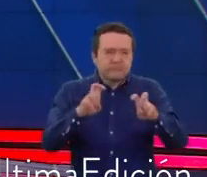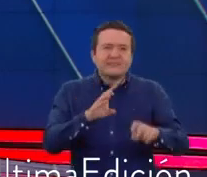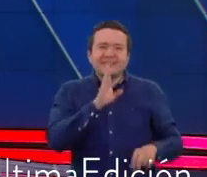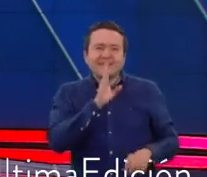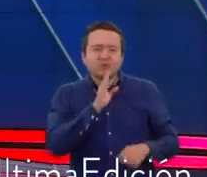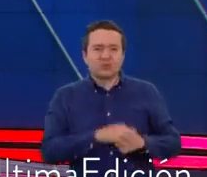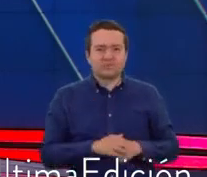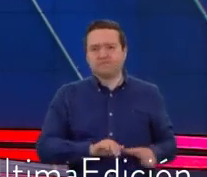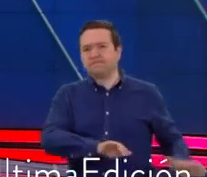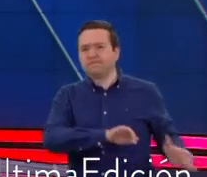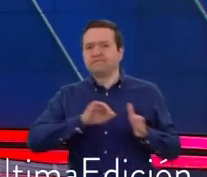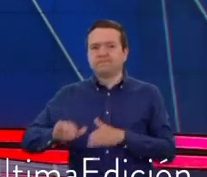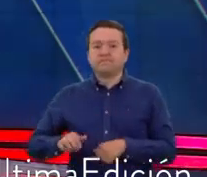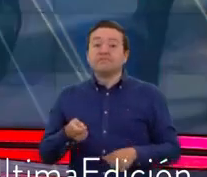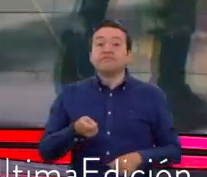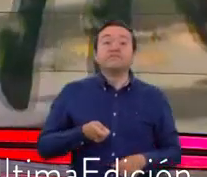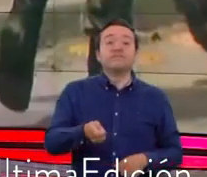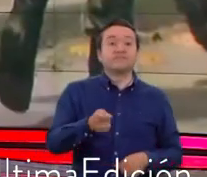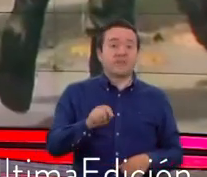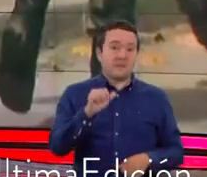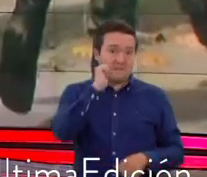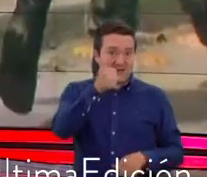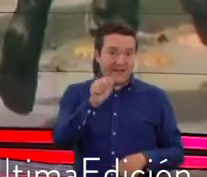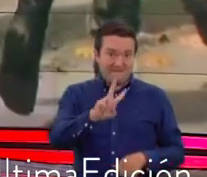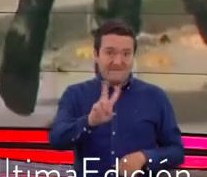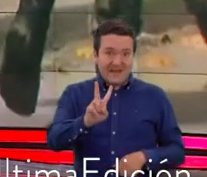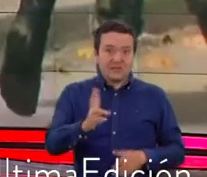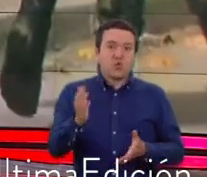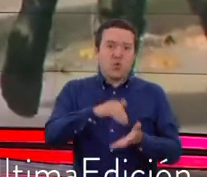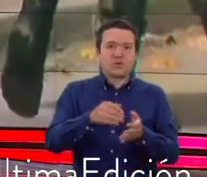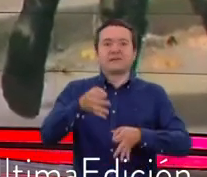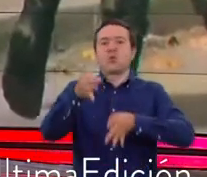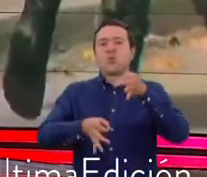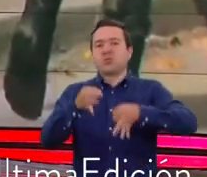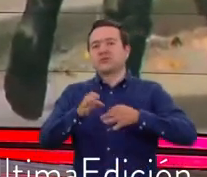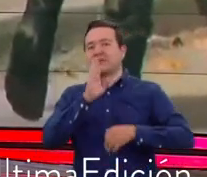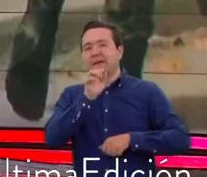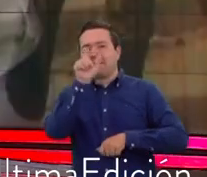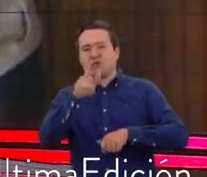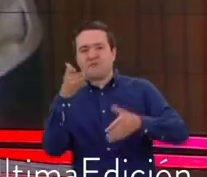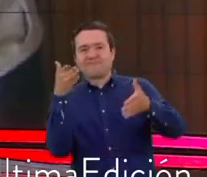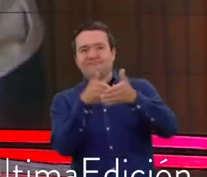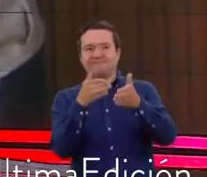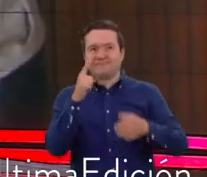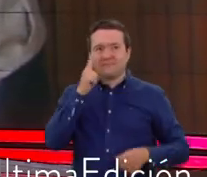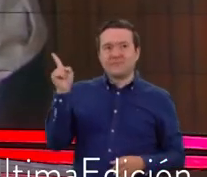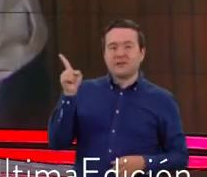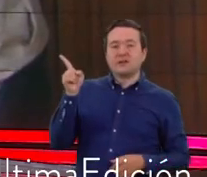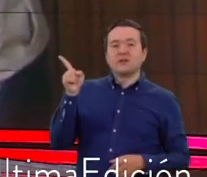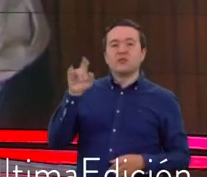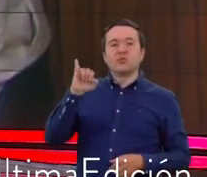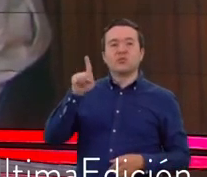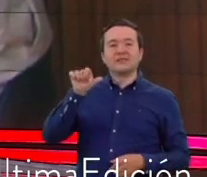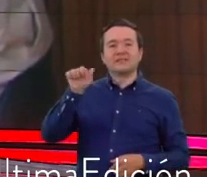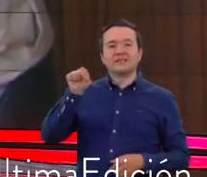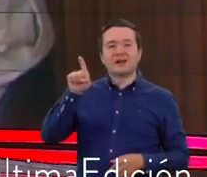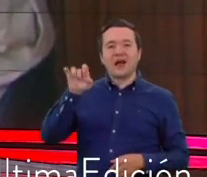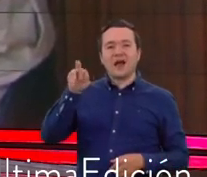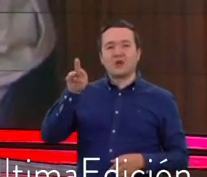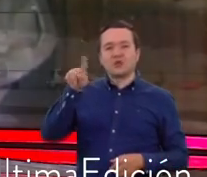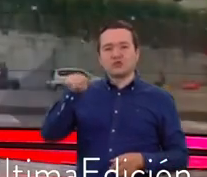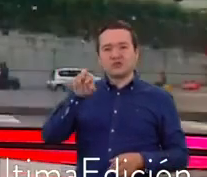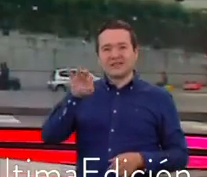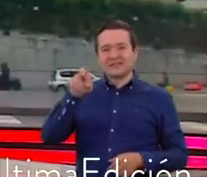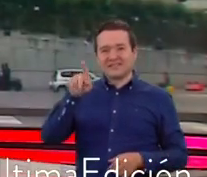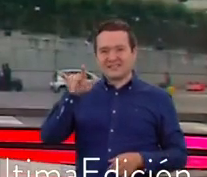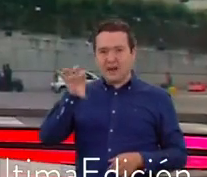este viernes se reanudará a la audiencia preparatoria de juicio contra el ex comisionado para la paz luis carlos restrepo en el marco de una investigación que